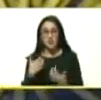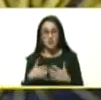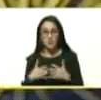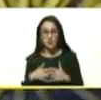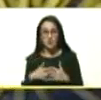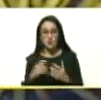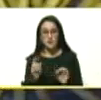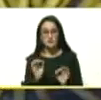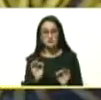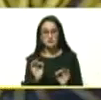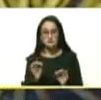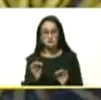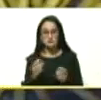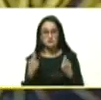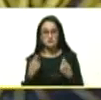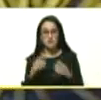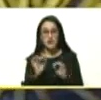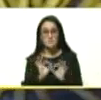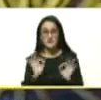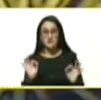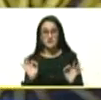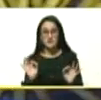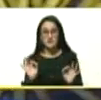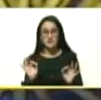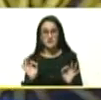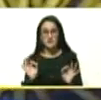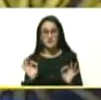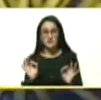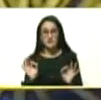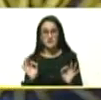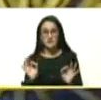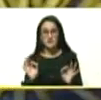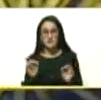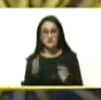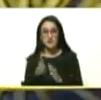un tratamiento especial desde el punto de